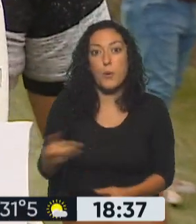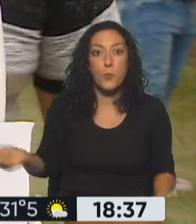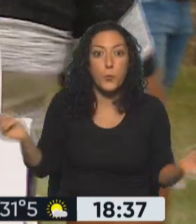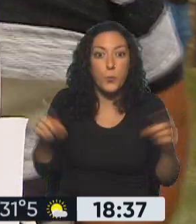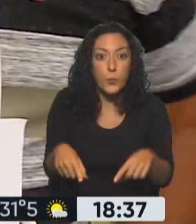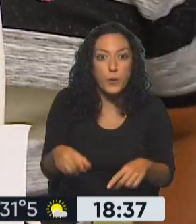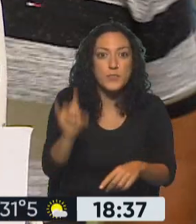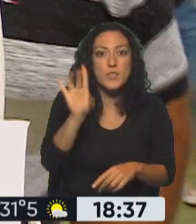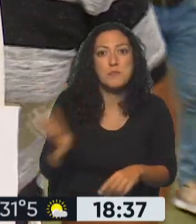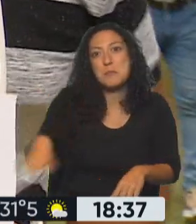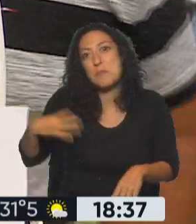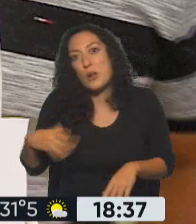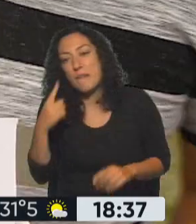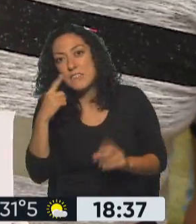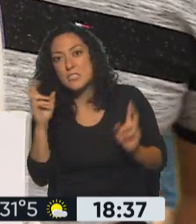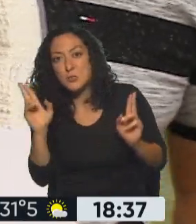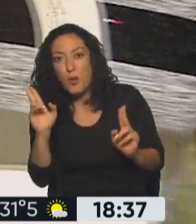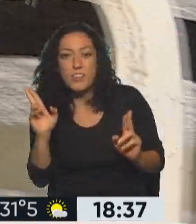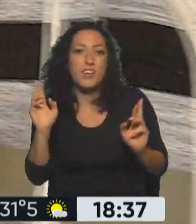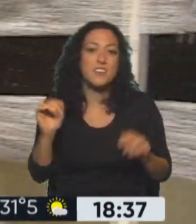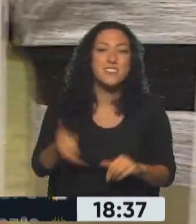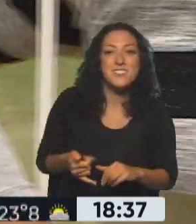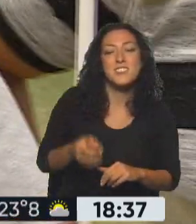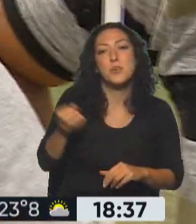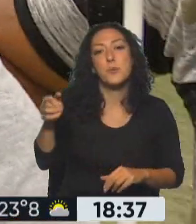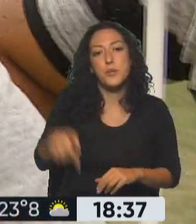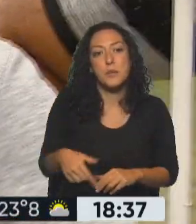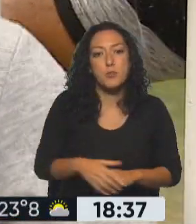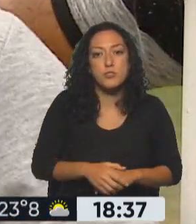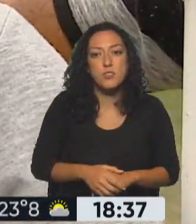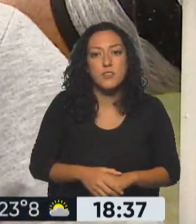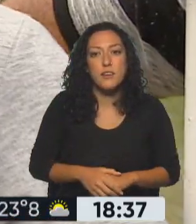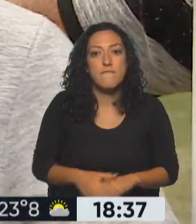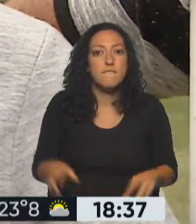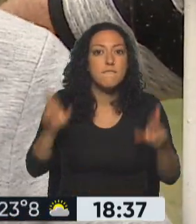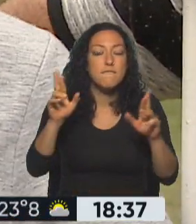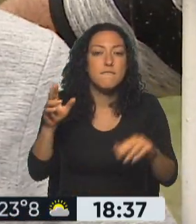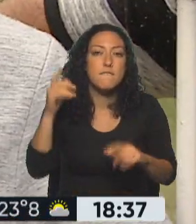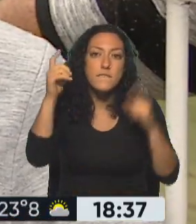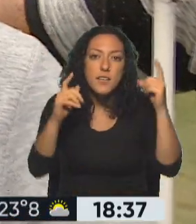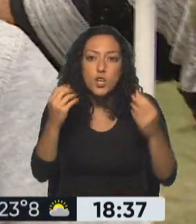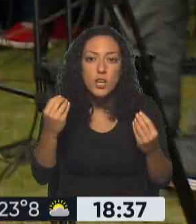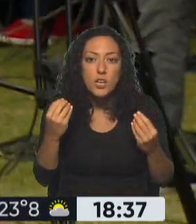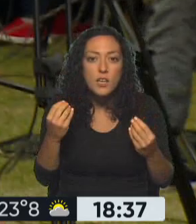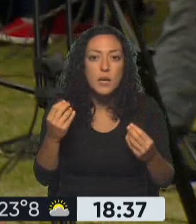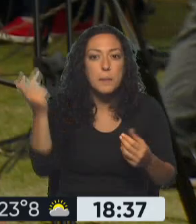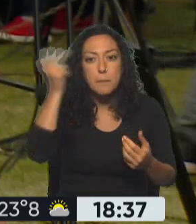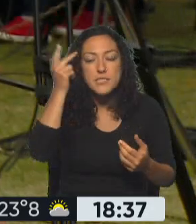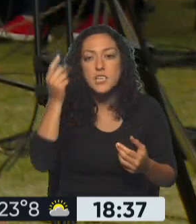vinimos por las dudas si tenemos suerte. Ojalá que sí. ¿Cuál es el deseo? El deseo de Ian, de que lo conozca